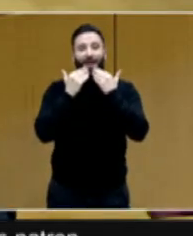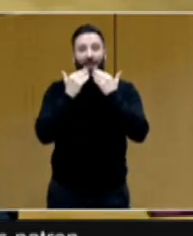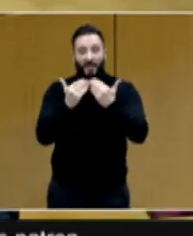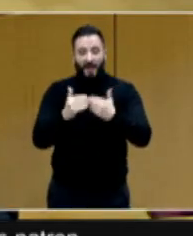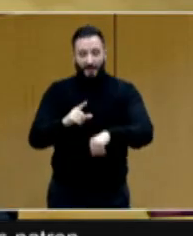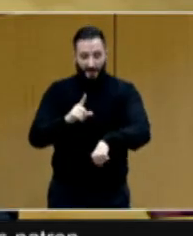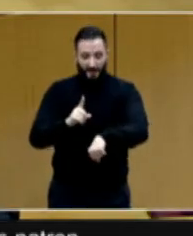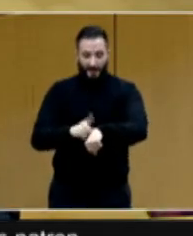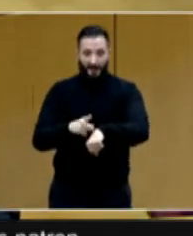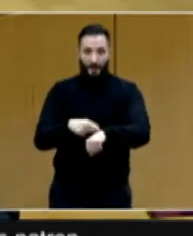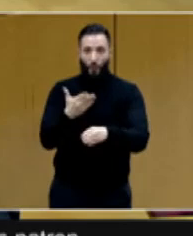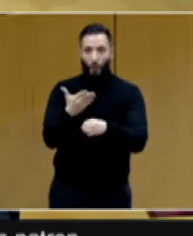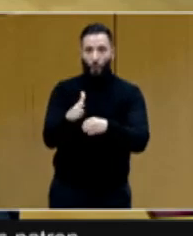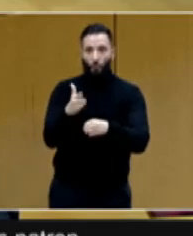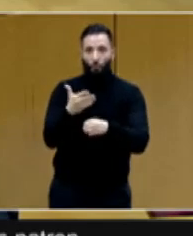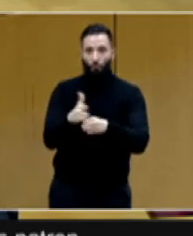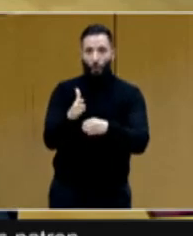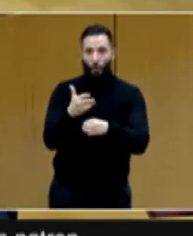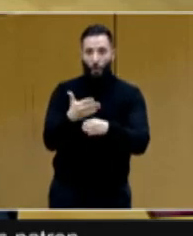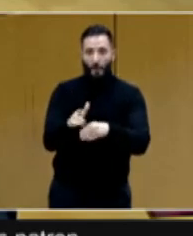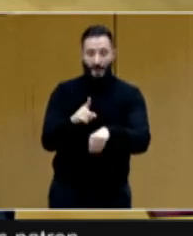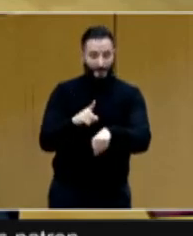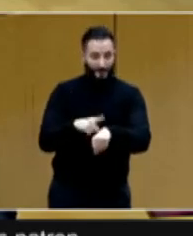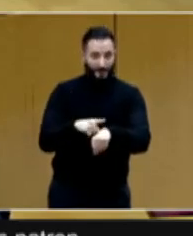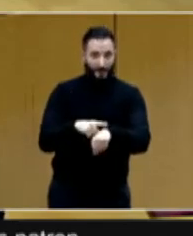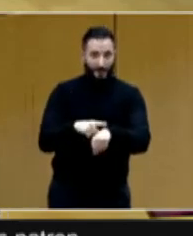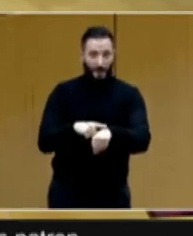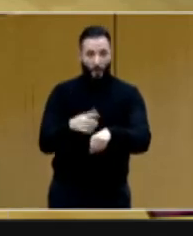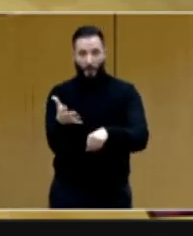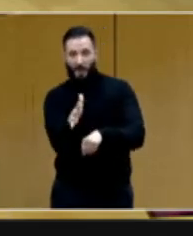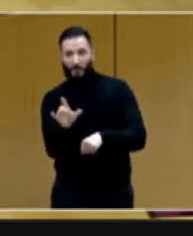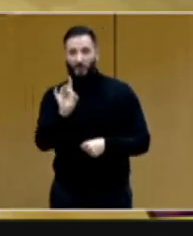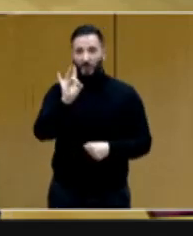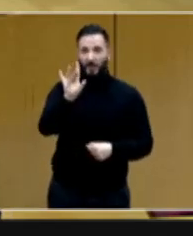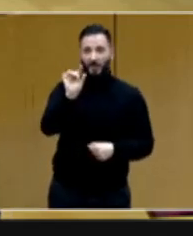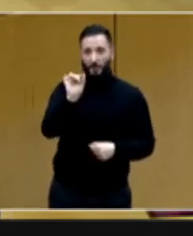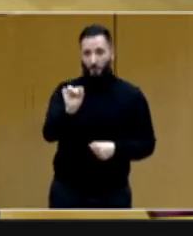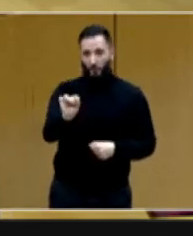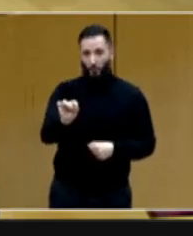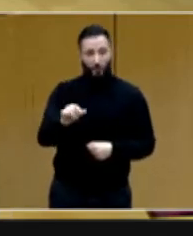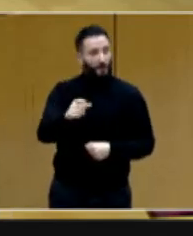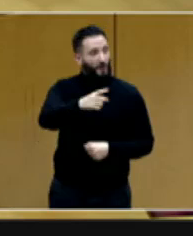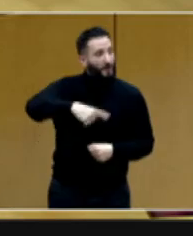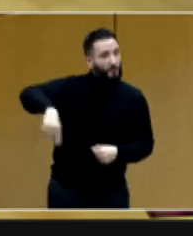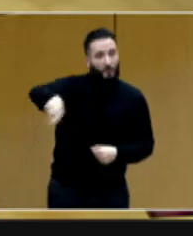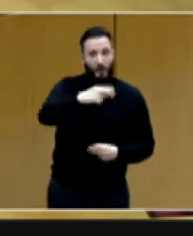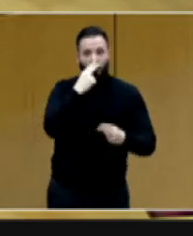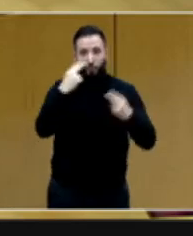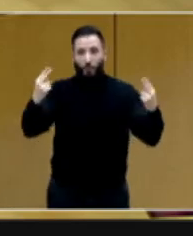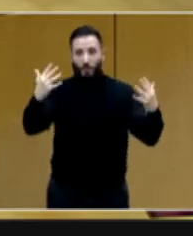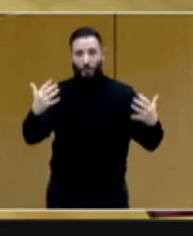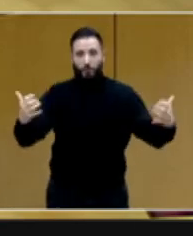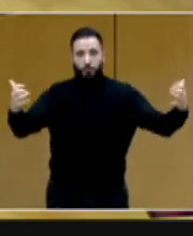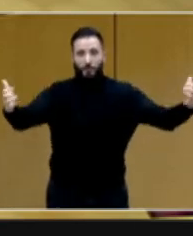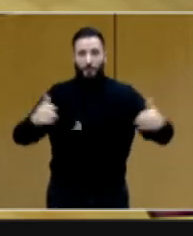nos restado la mesa anterior unos 15 minutos hay que darle la voz al público pero sobre